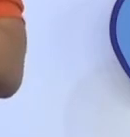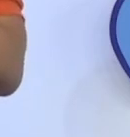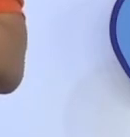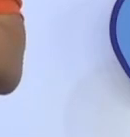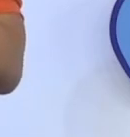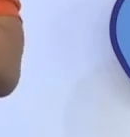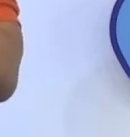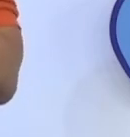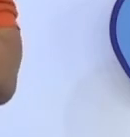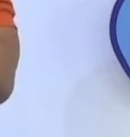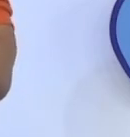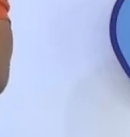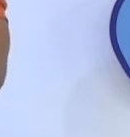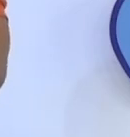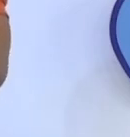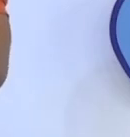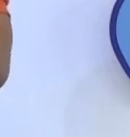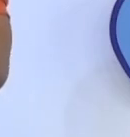semillas.